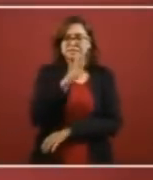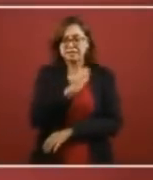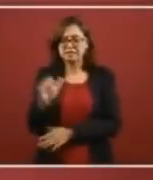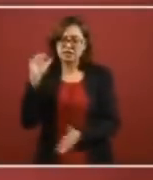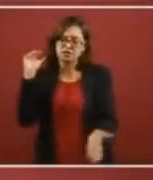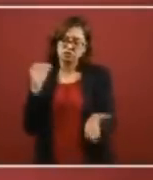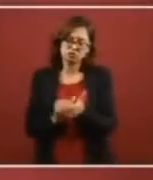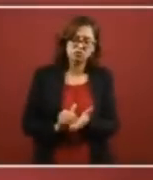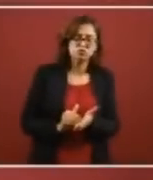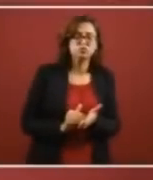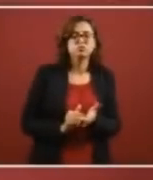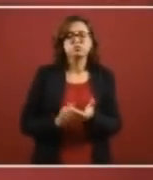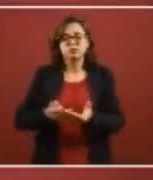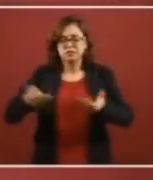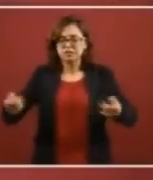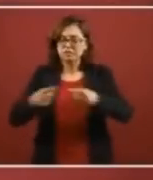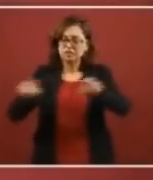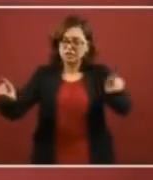400,000 empleos,